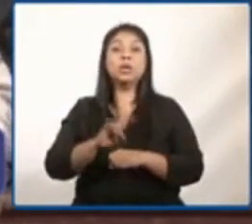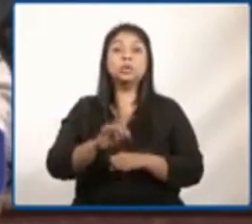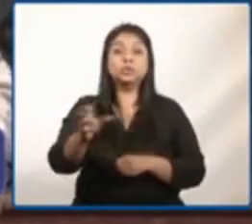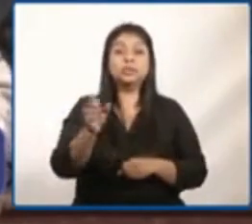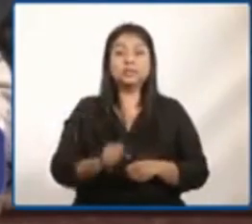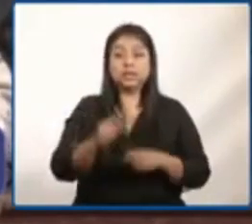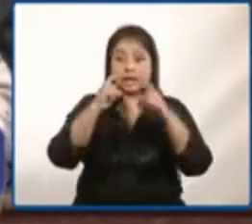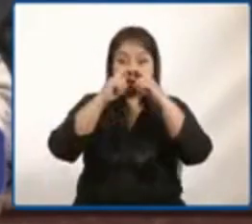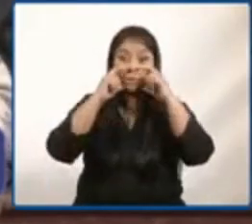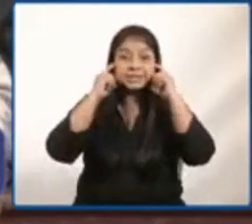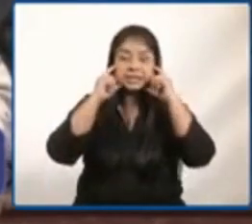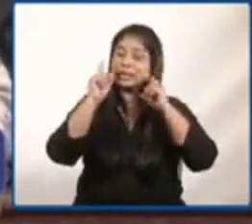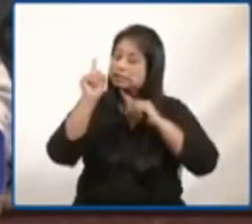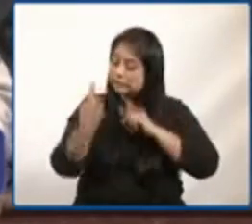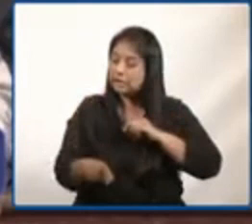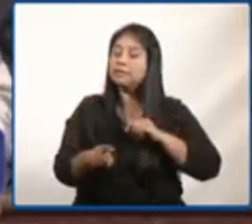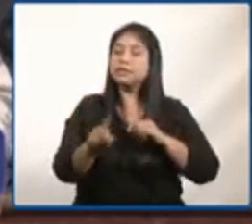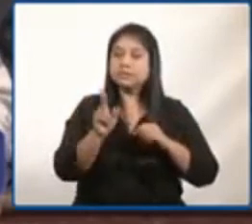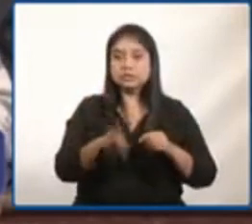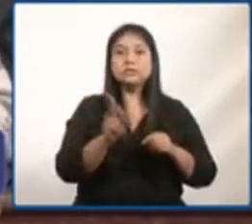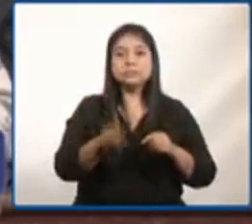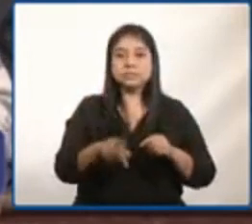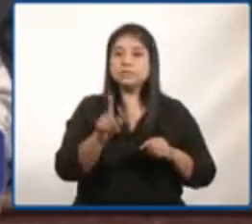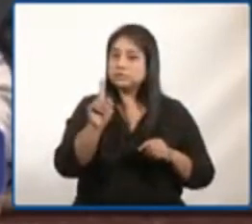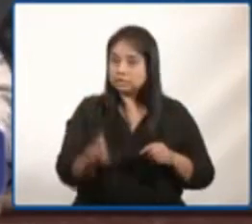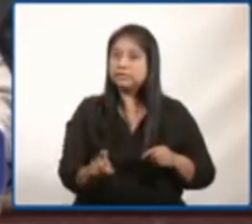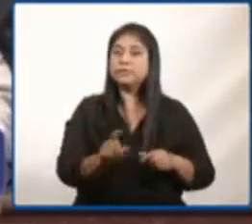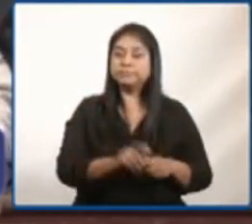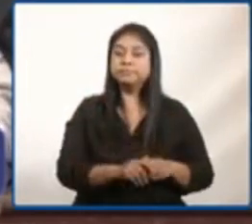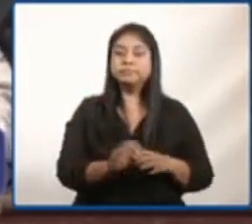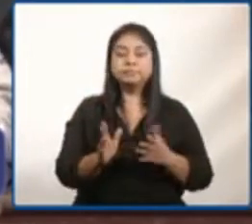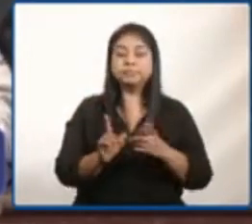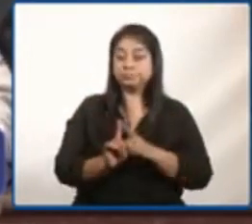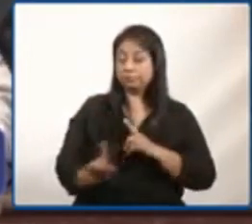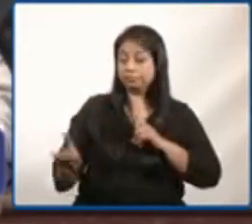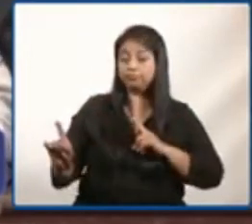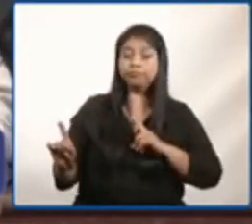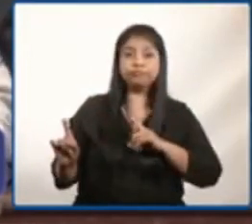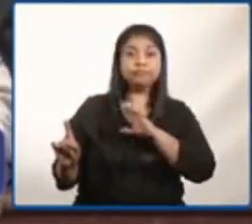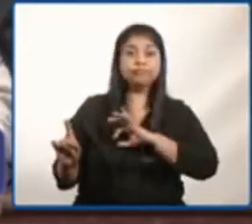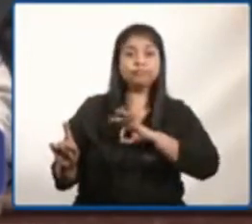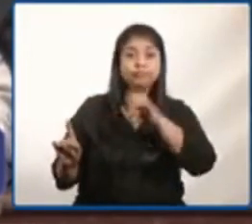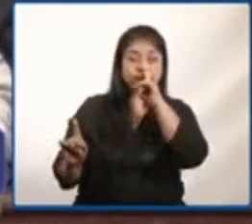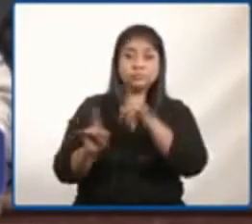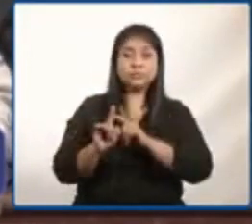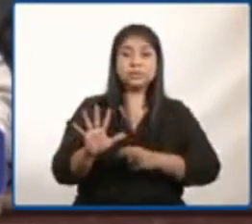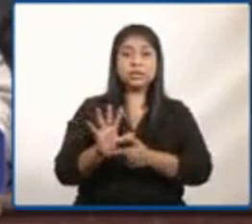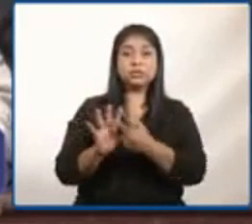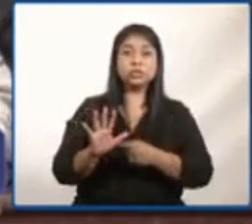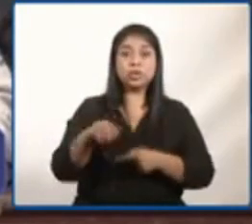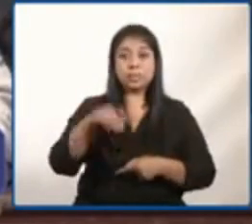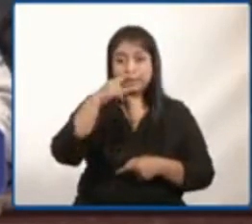mascarilla, eso es algo que no debemos olvidar, siempre utilizar nuestra mascarilla. El distanciamiento social de 1.5 metros y